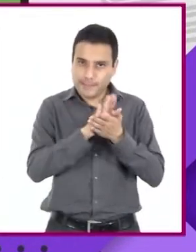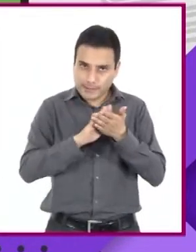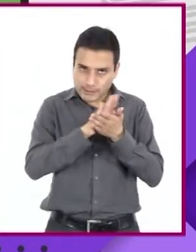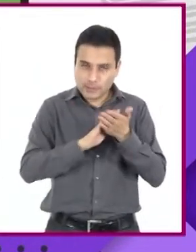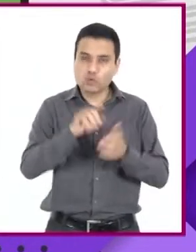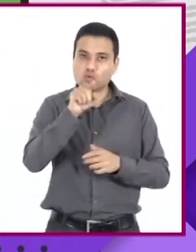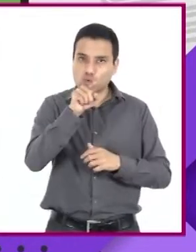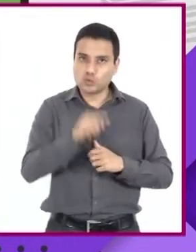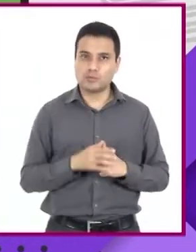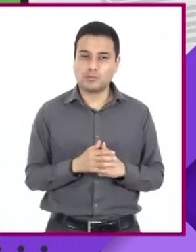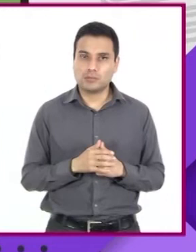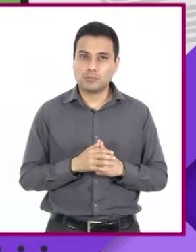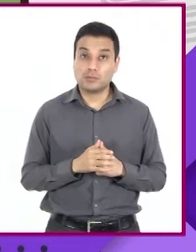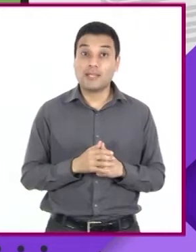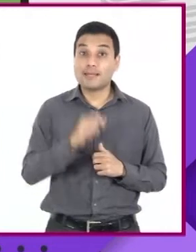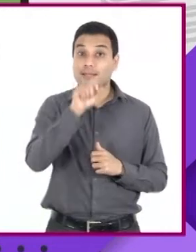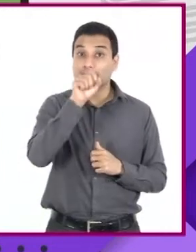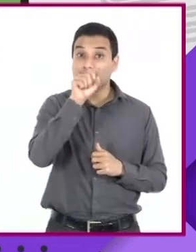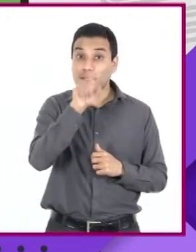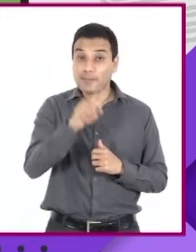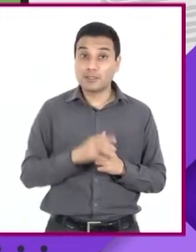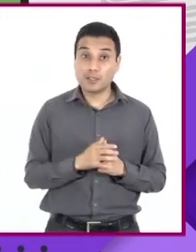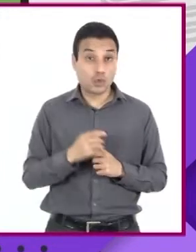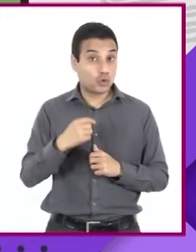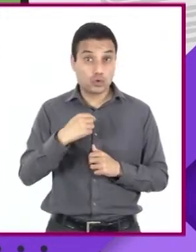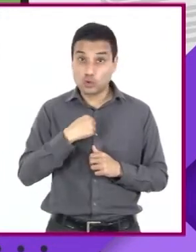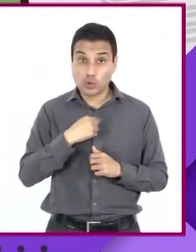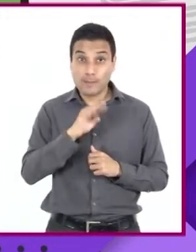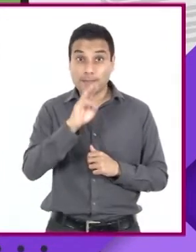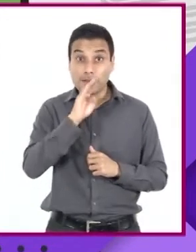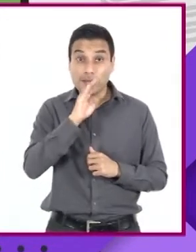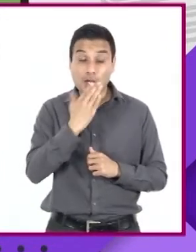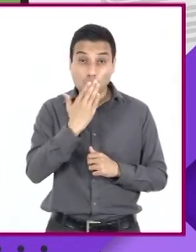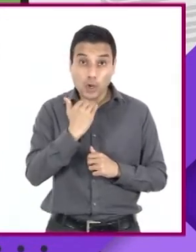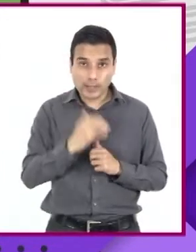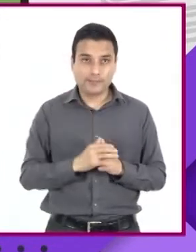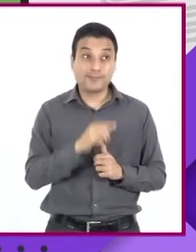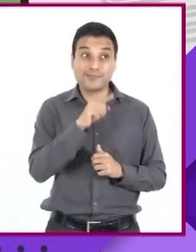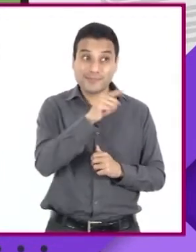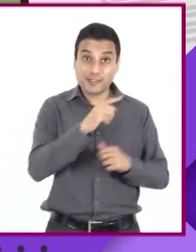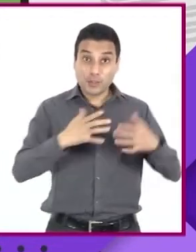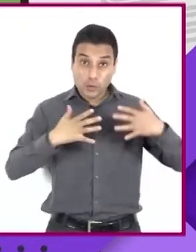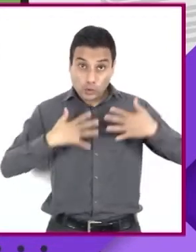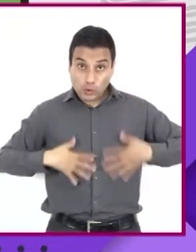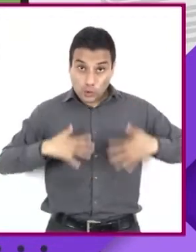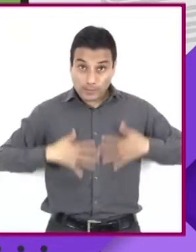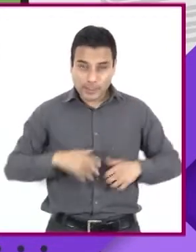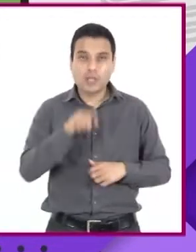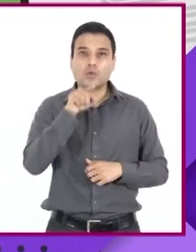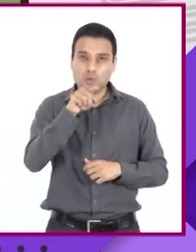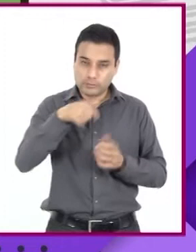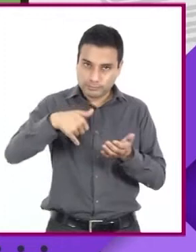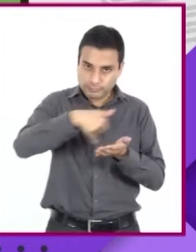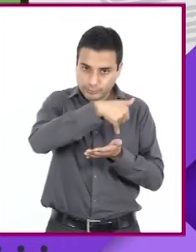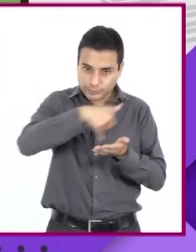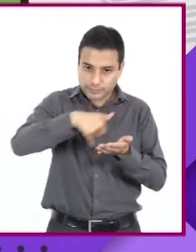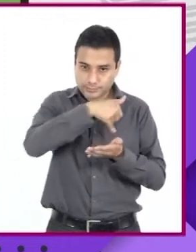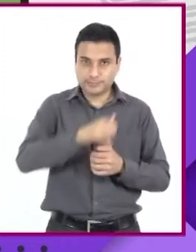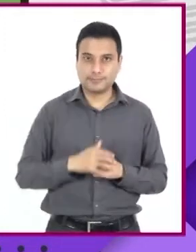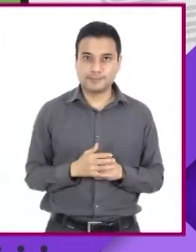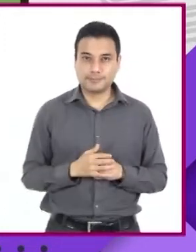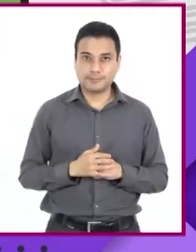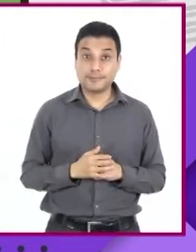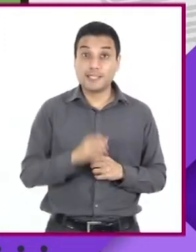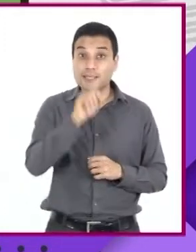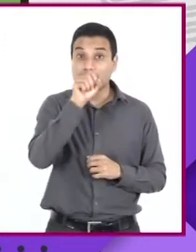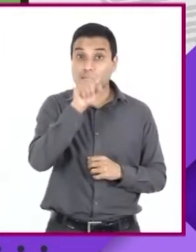use. Además, cuando yo no esté, deberás planchar su uniforme. Y si es necesario,